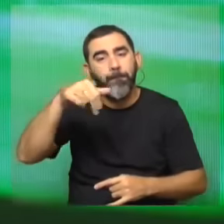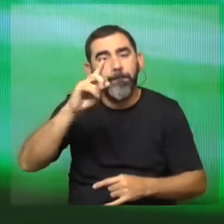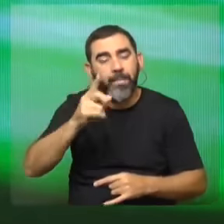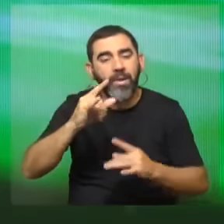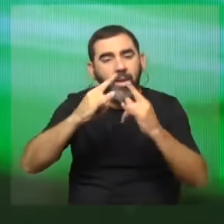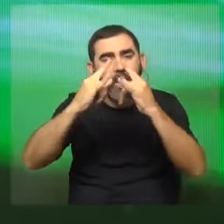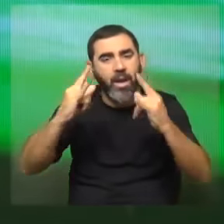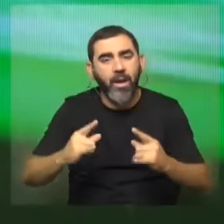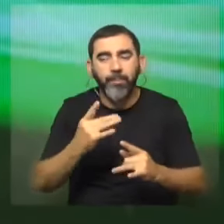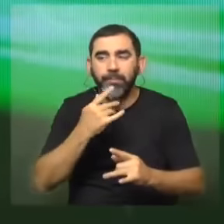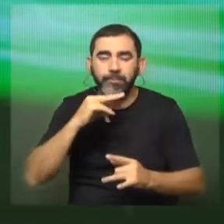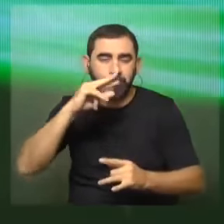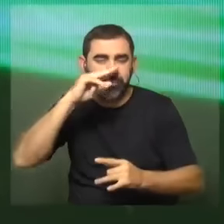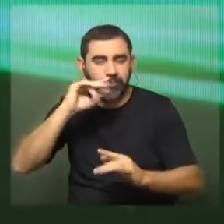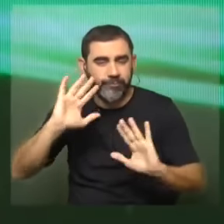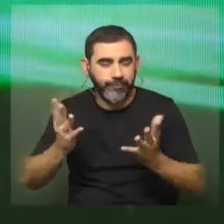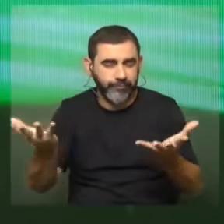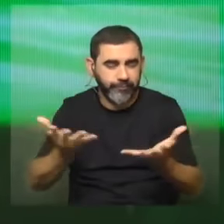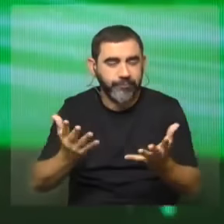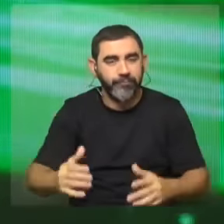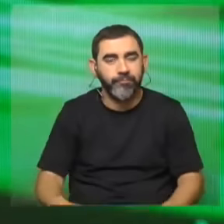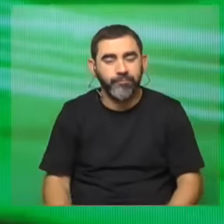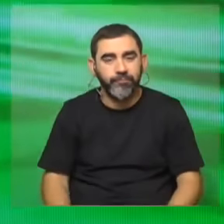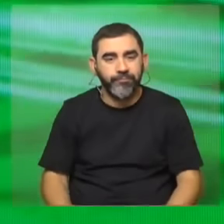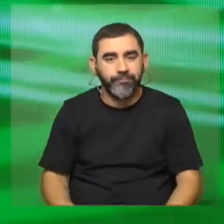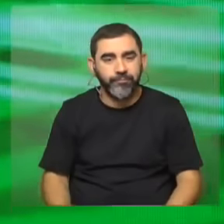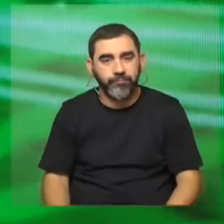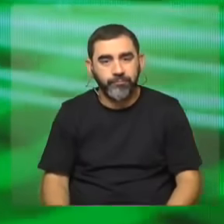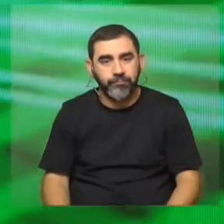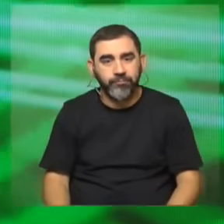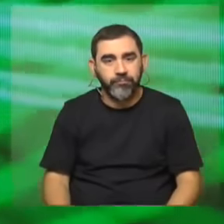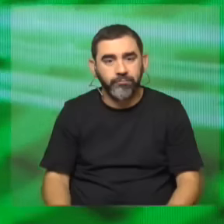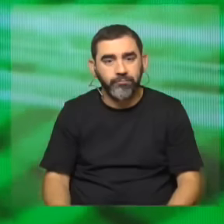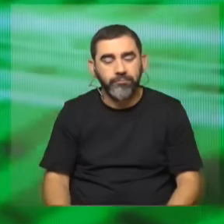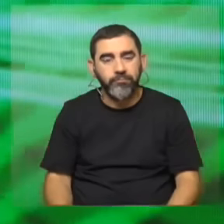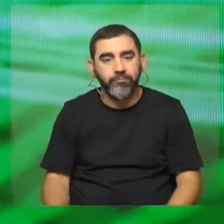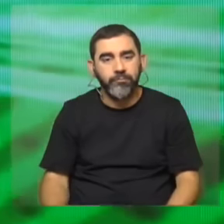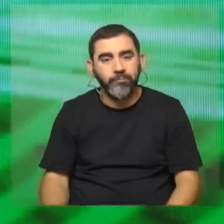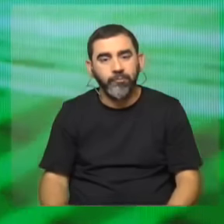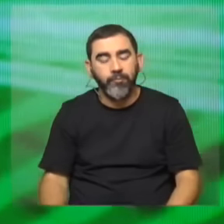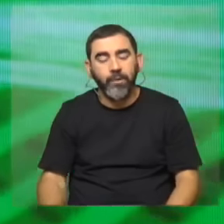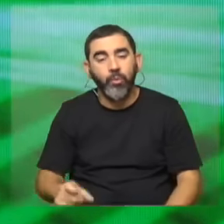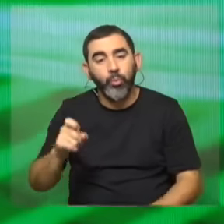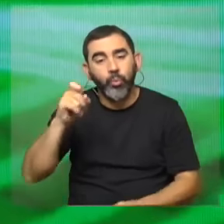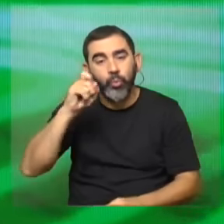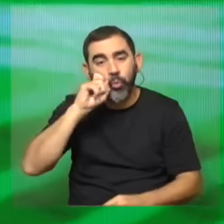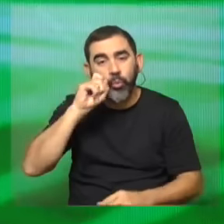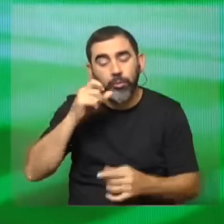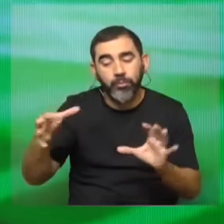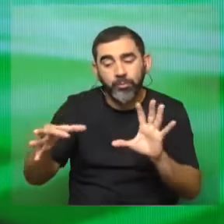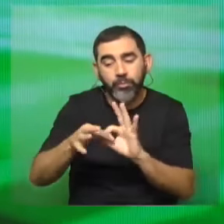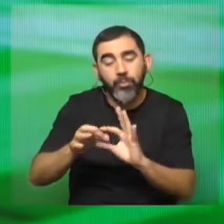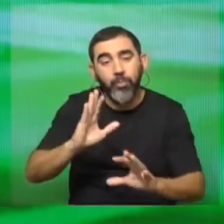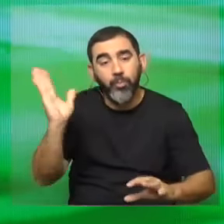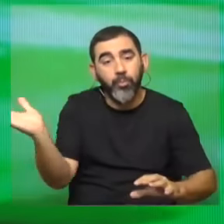camping más de lujos glamorosos más glamorosos este todo lo que tiene que ver con el turismo ligado a la producción por